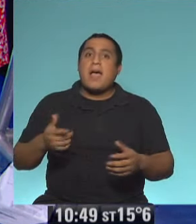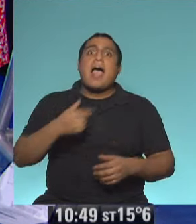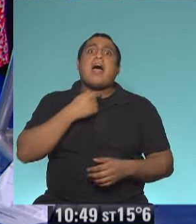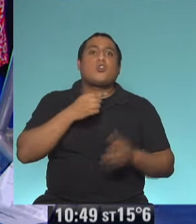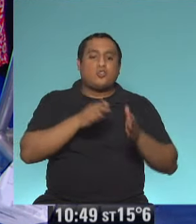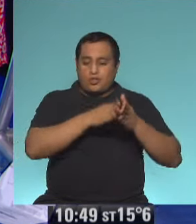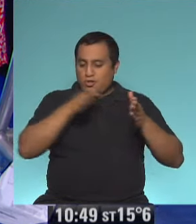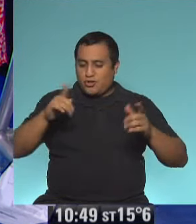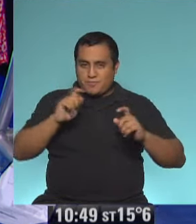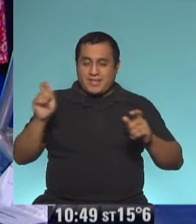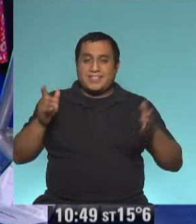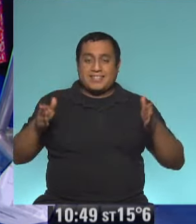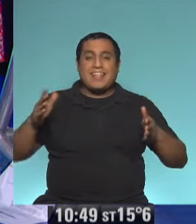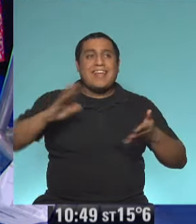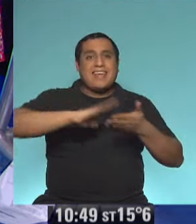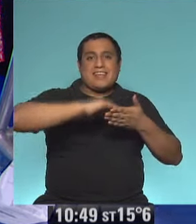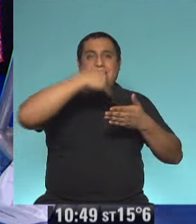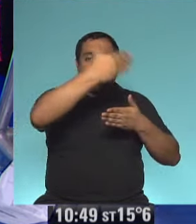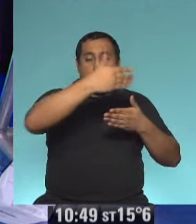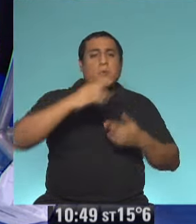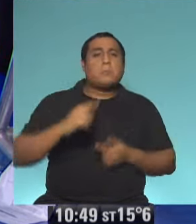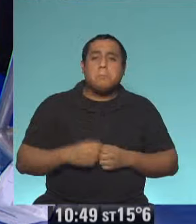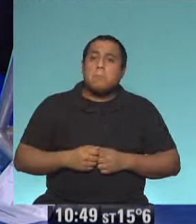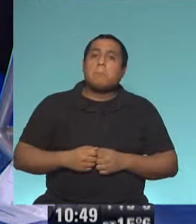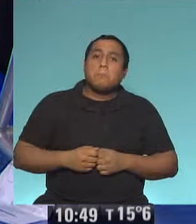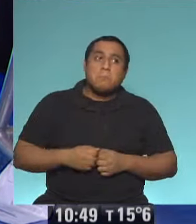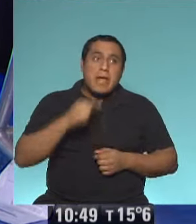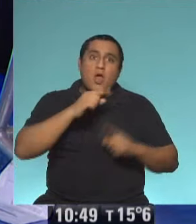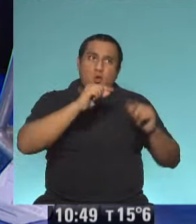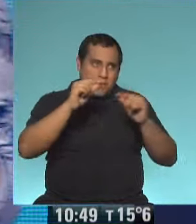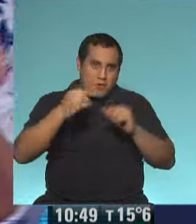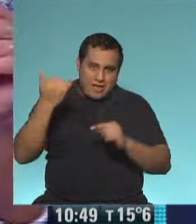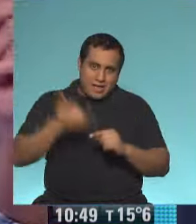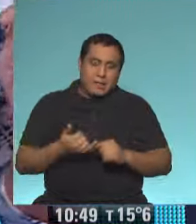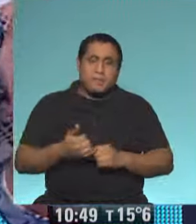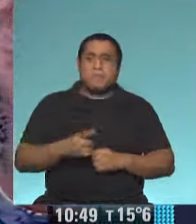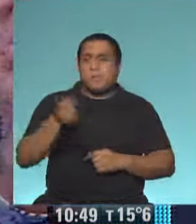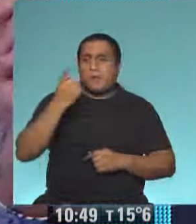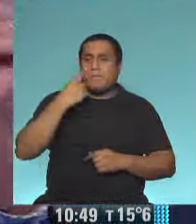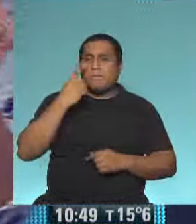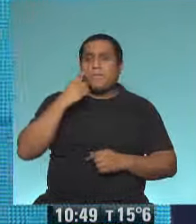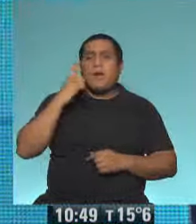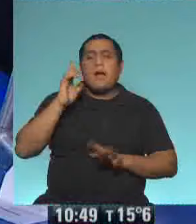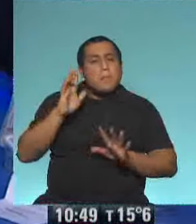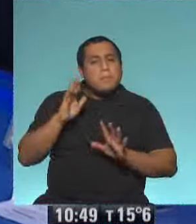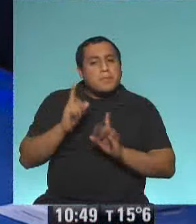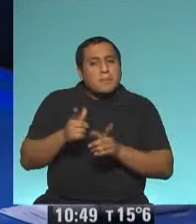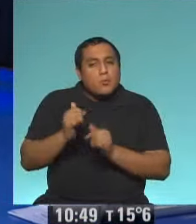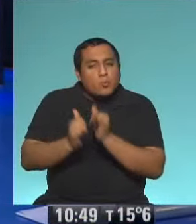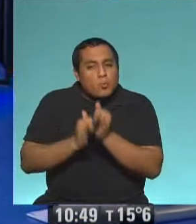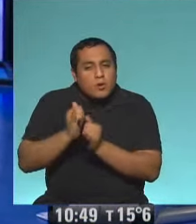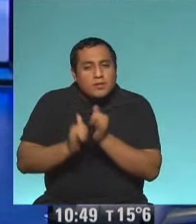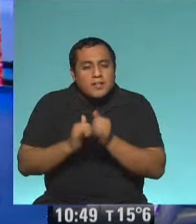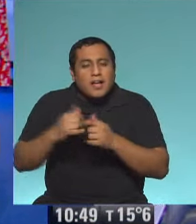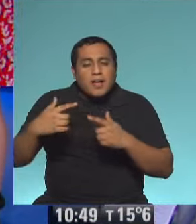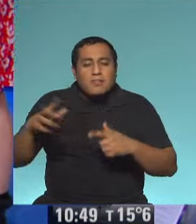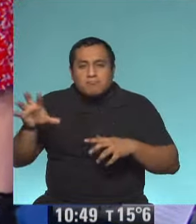Entonces, repasamos el calendario, otro lugar donde había números. Y vamos a mirar, dijimos que íbamos a coleccionar